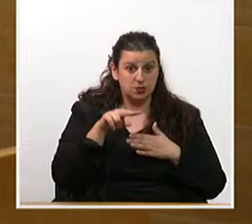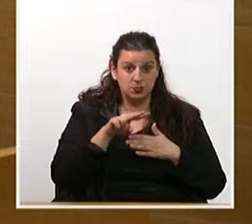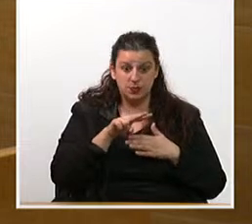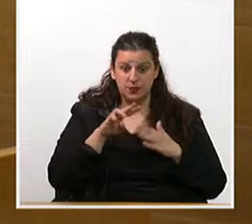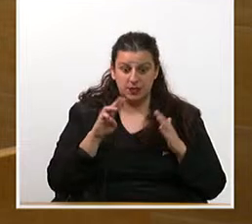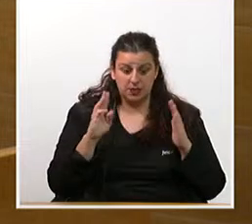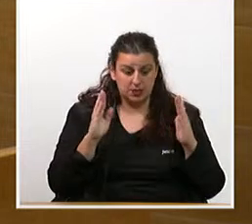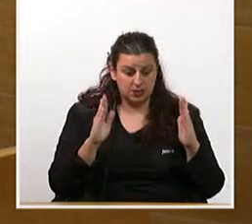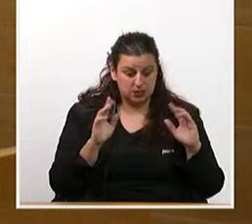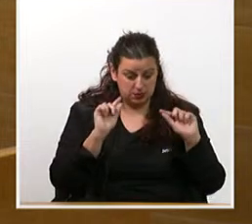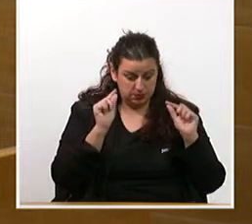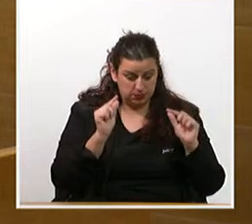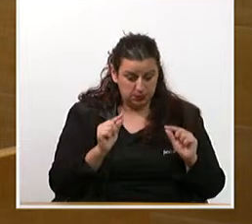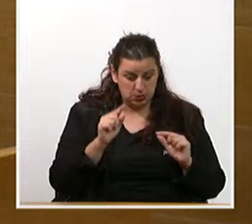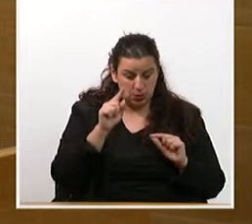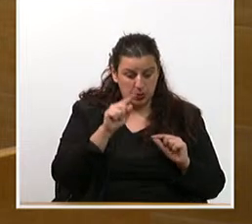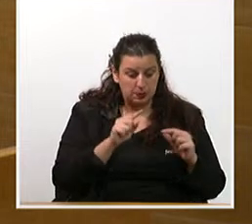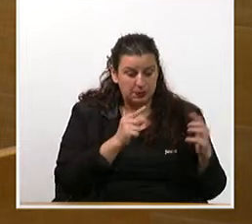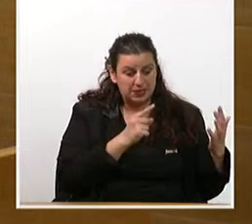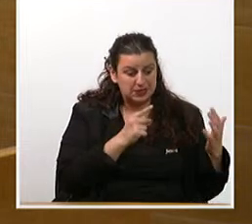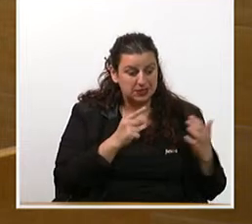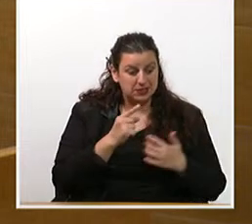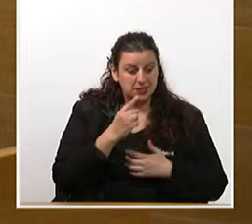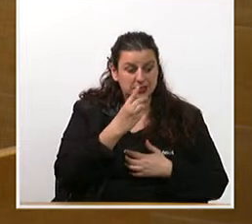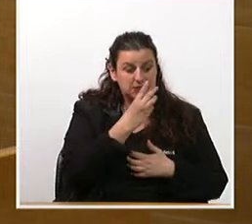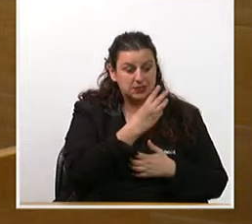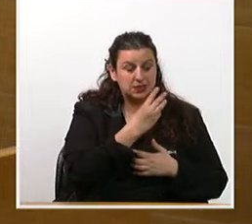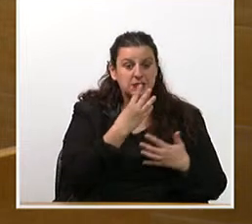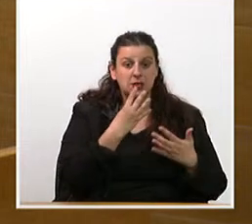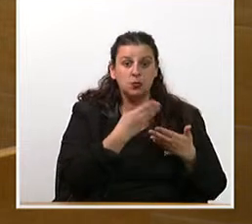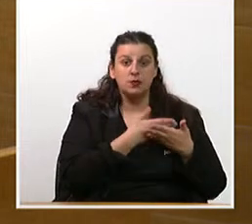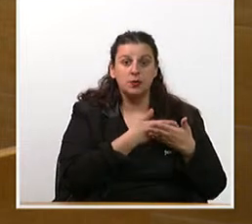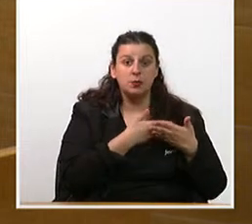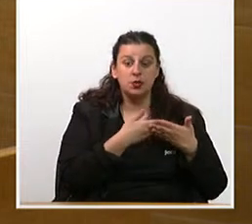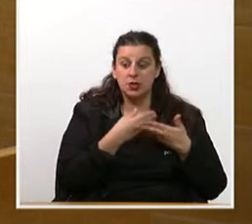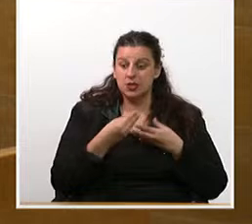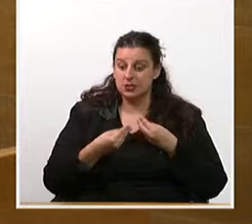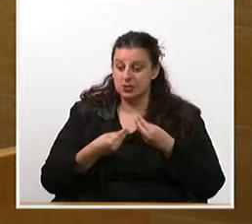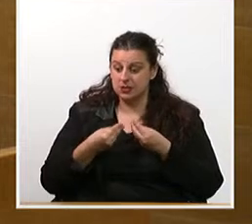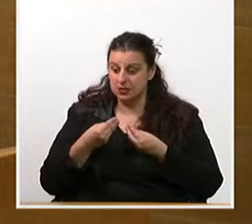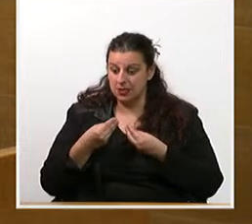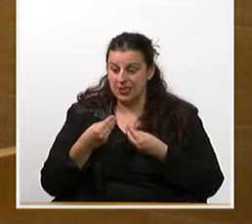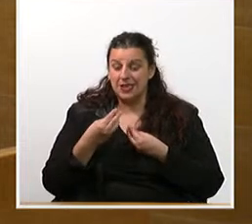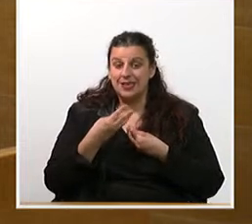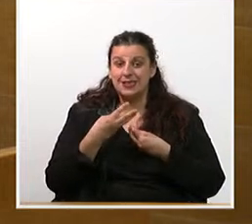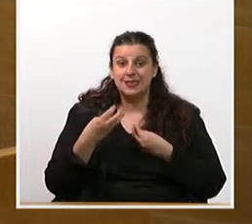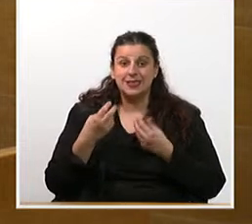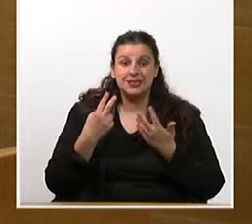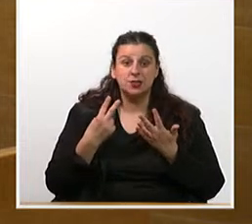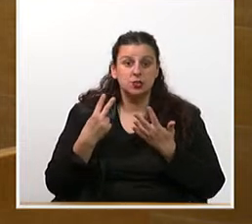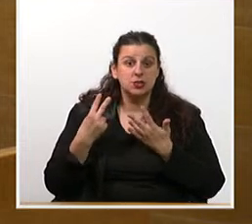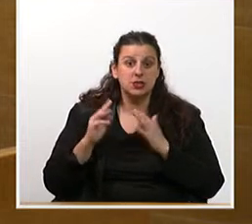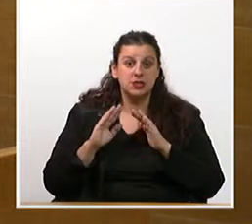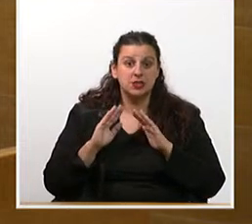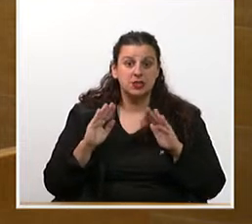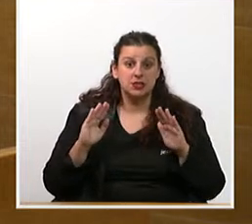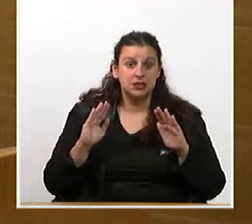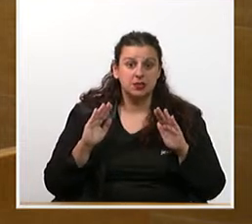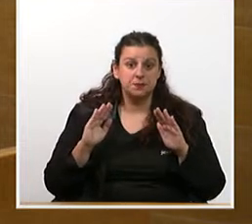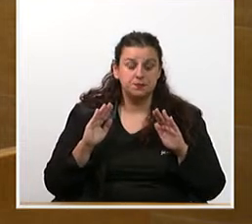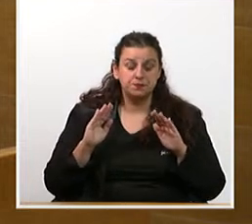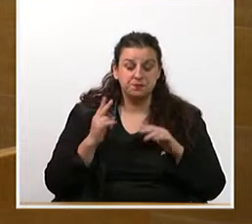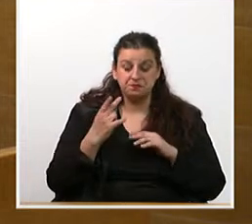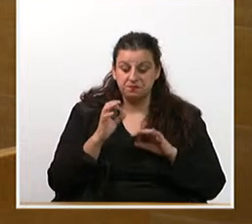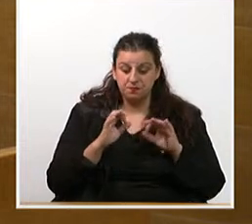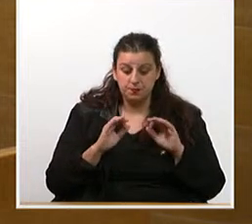presupuestaron 1639 millones y solo ejecutaron 377 es decir poco más del